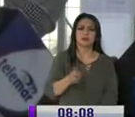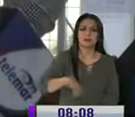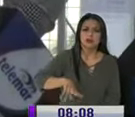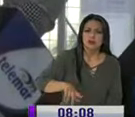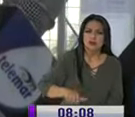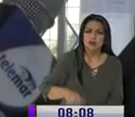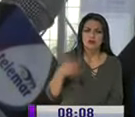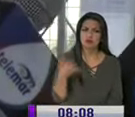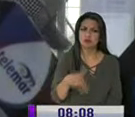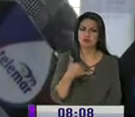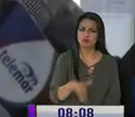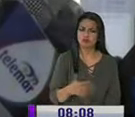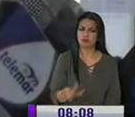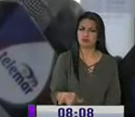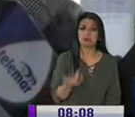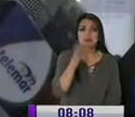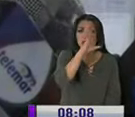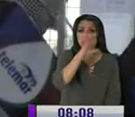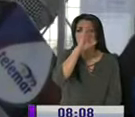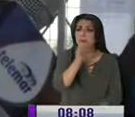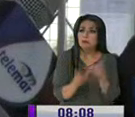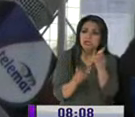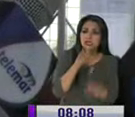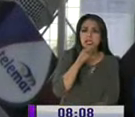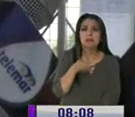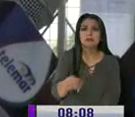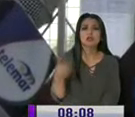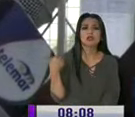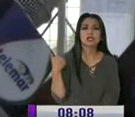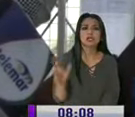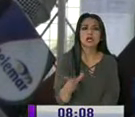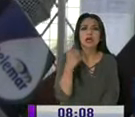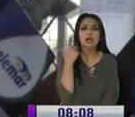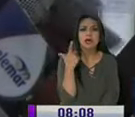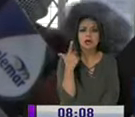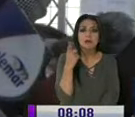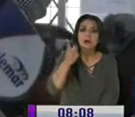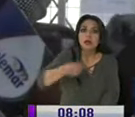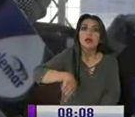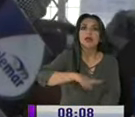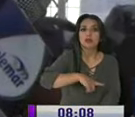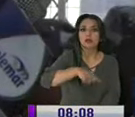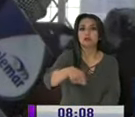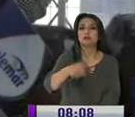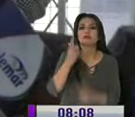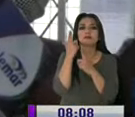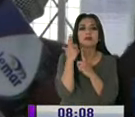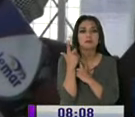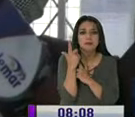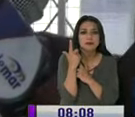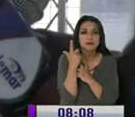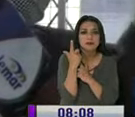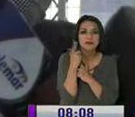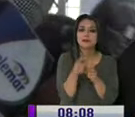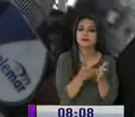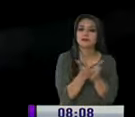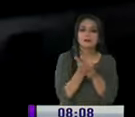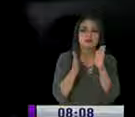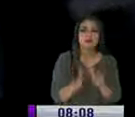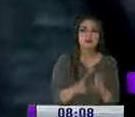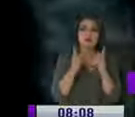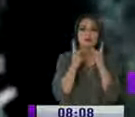utilizando la violencia, pero utilizando armas de fuego y presumiblemente podrían ser funcionarios de servidores